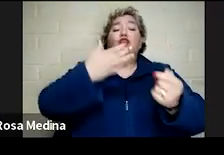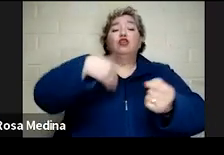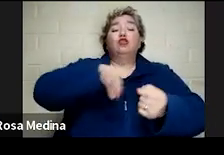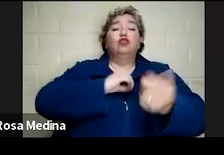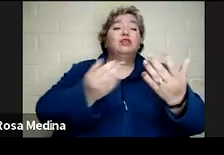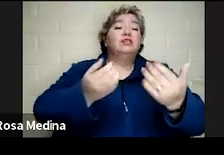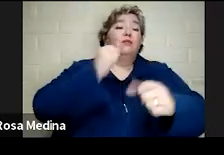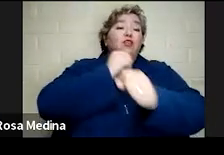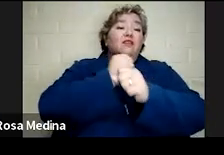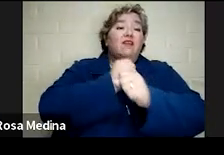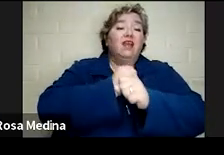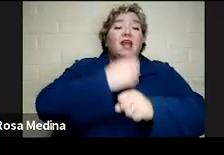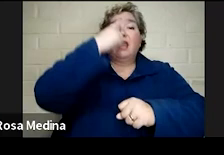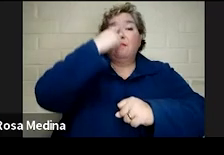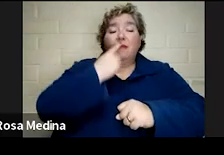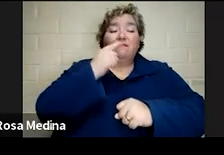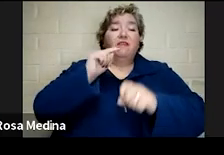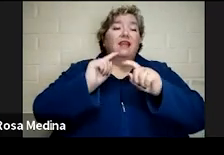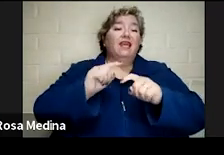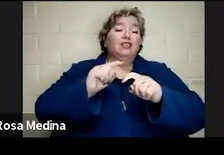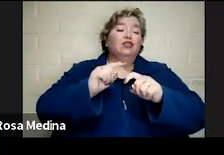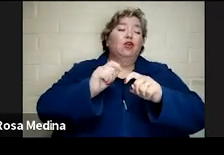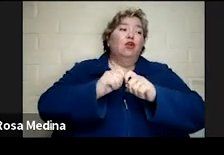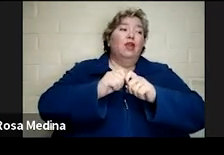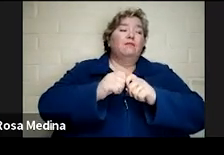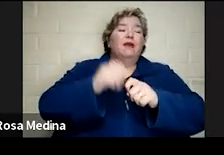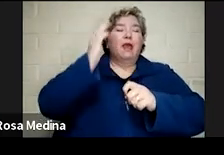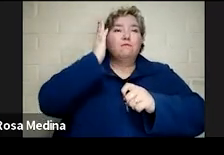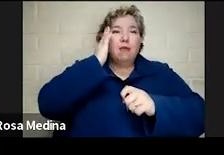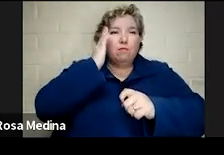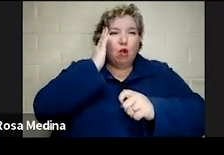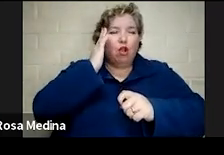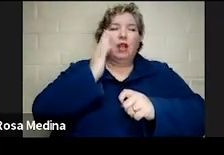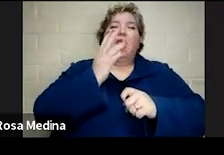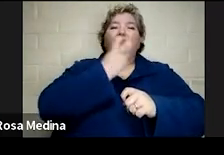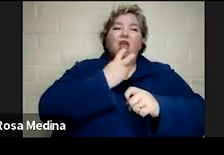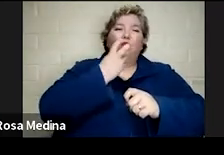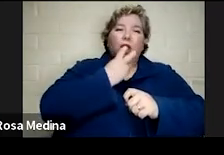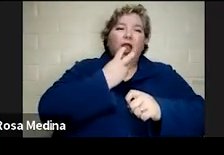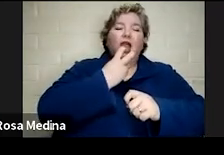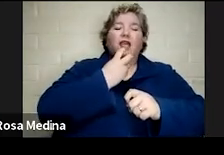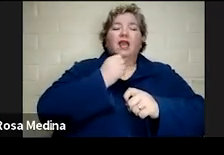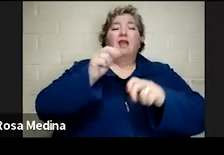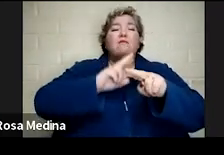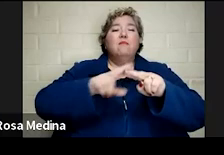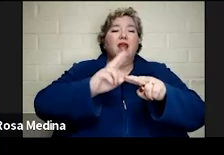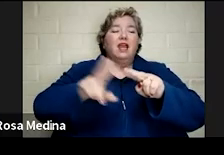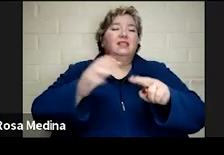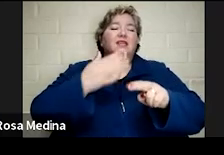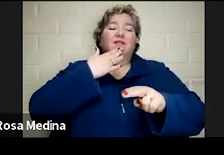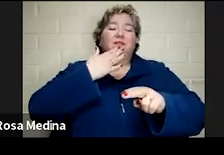perfil cognitivo se refiere a la atención, la memoria, el lenguaje, la función ejecutiva, la